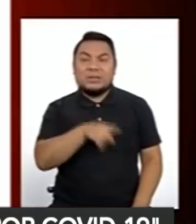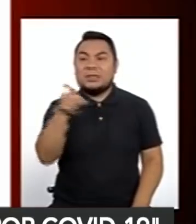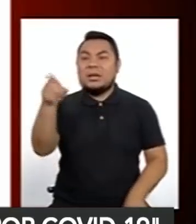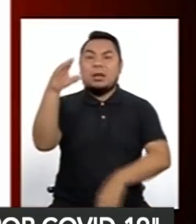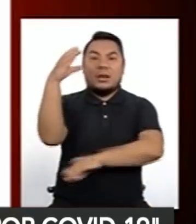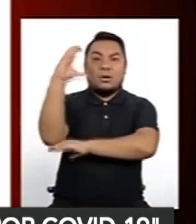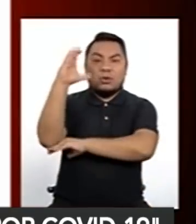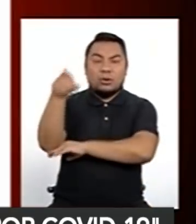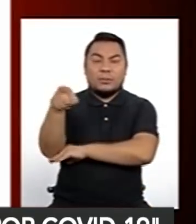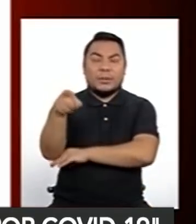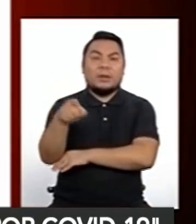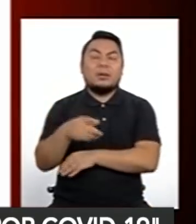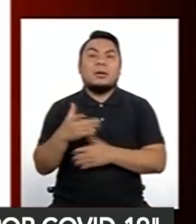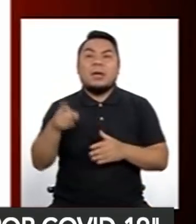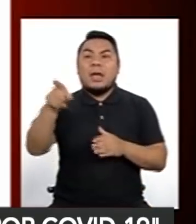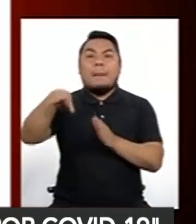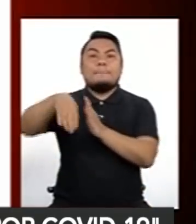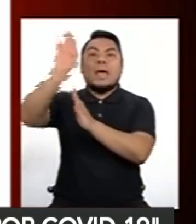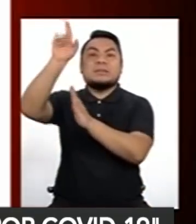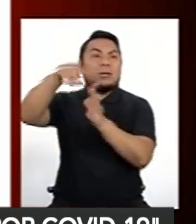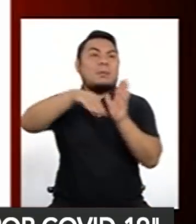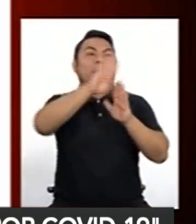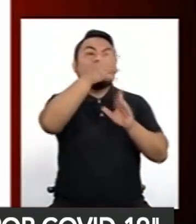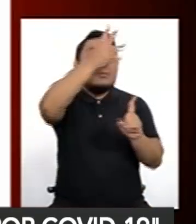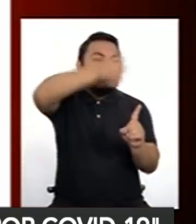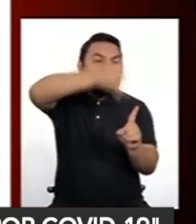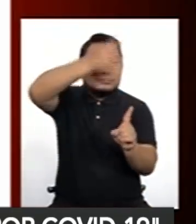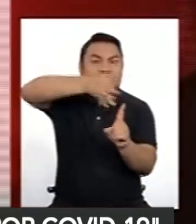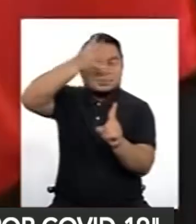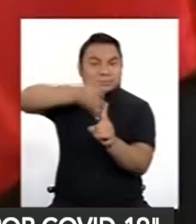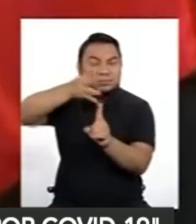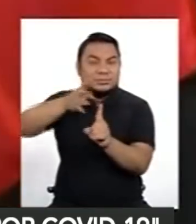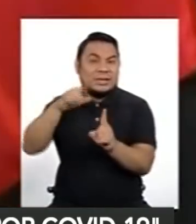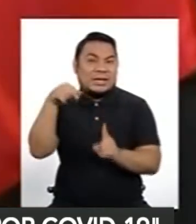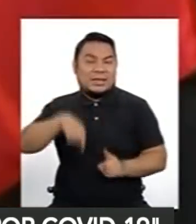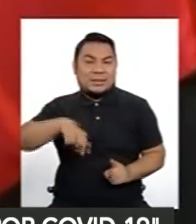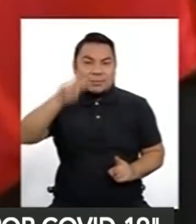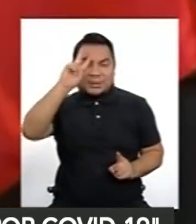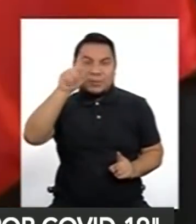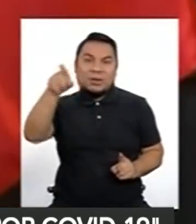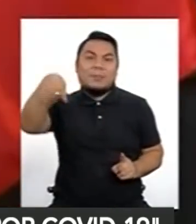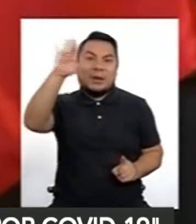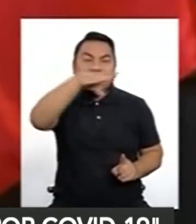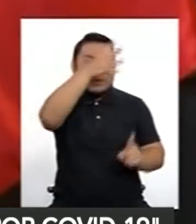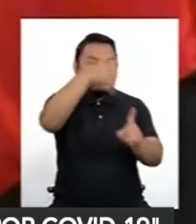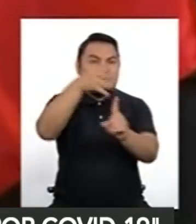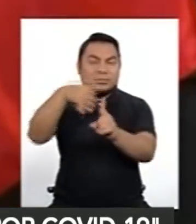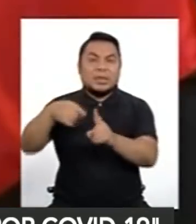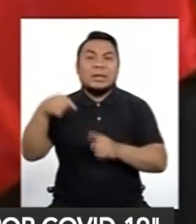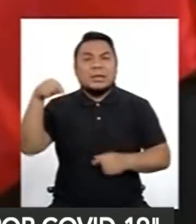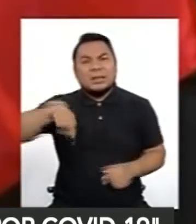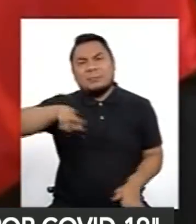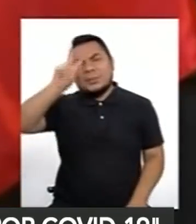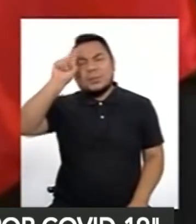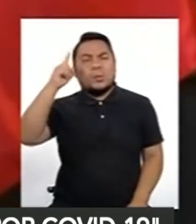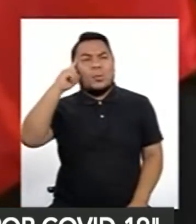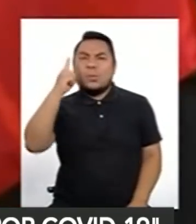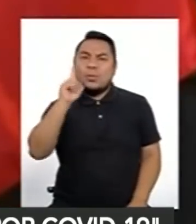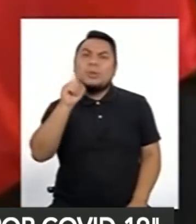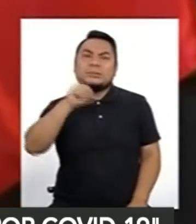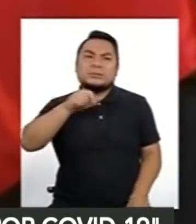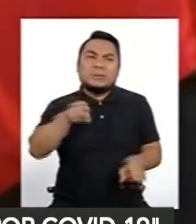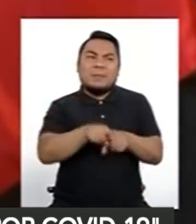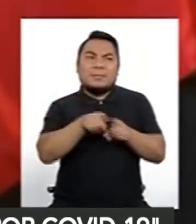Colombia realizaban más pruebas que las que realizamos aquí en el Perú. Pero dijimos, necesitamos más